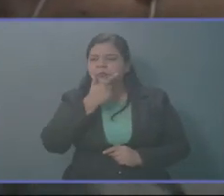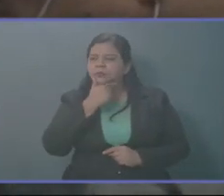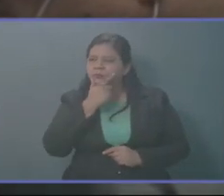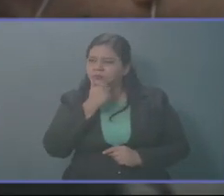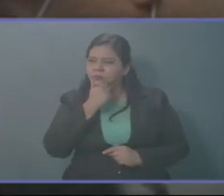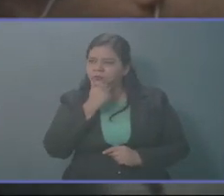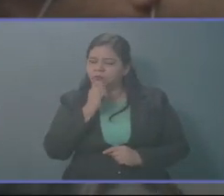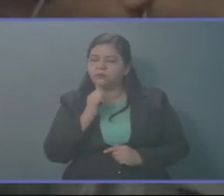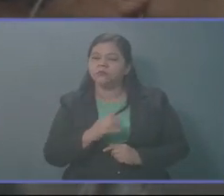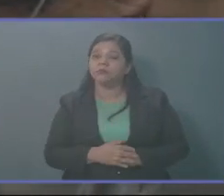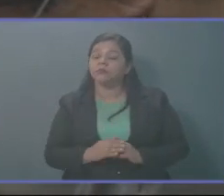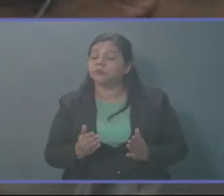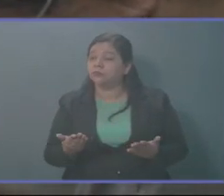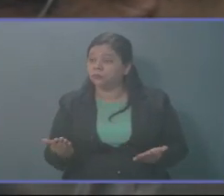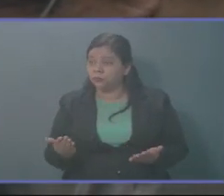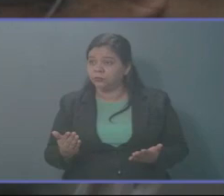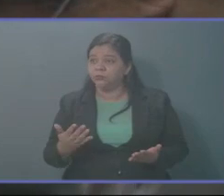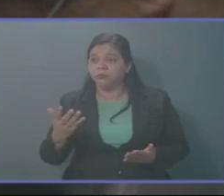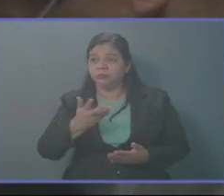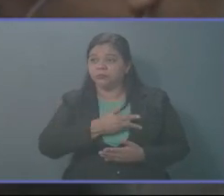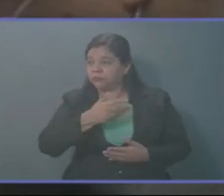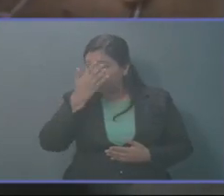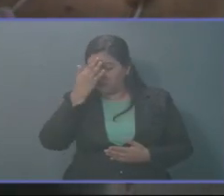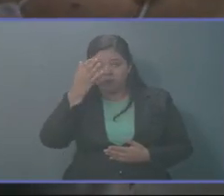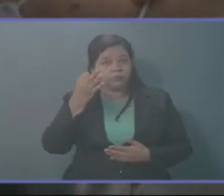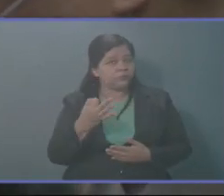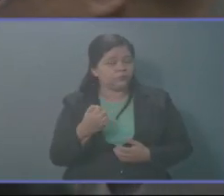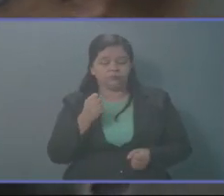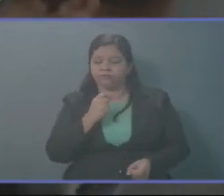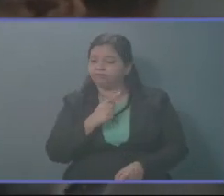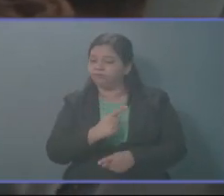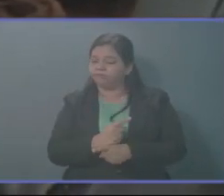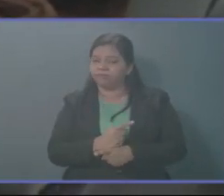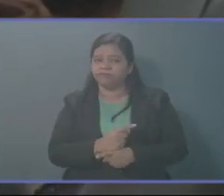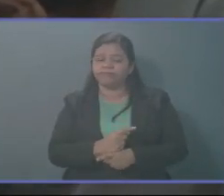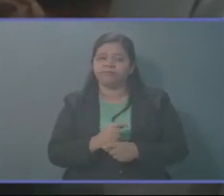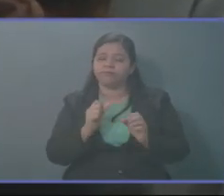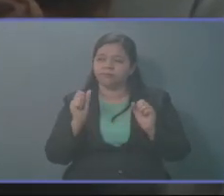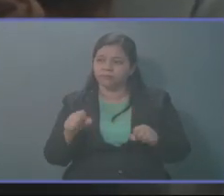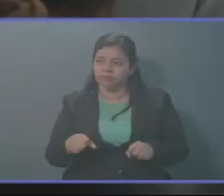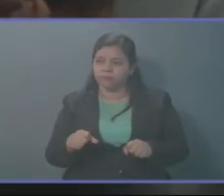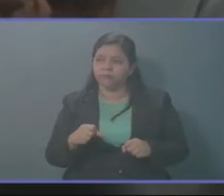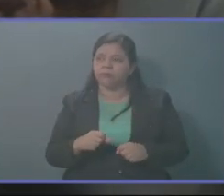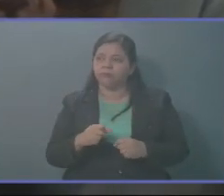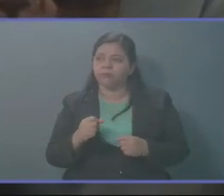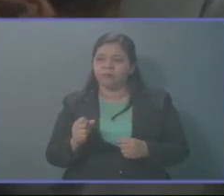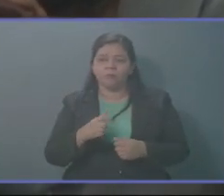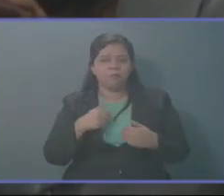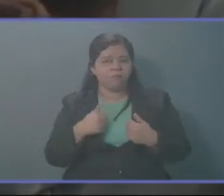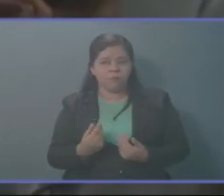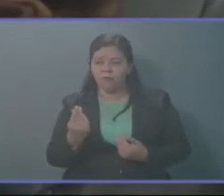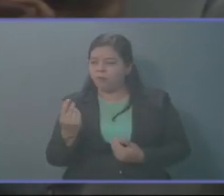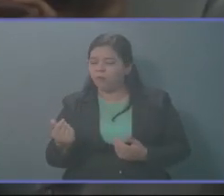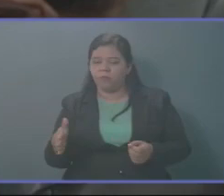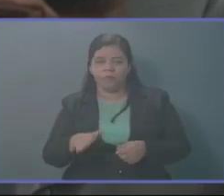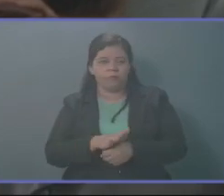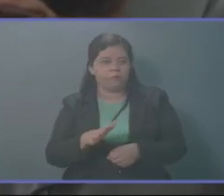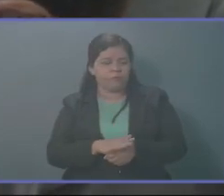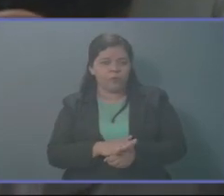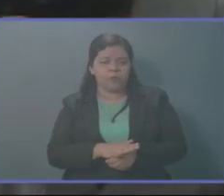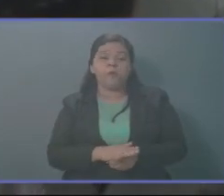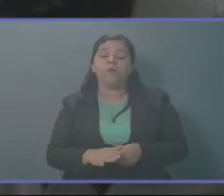cuestionamientos, porque no nos parece, digamos, correcto que se deje sin fondos y sin